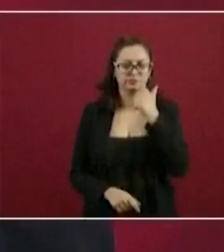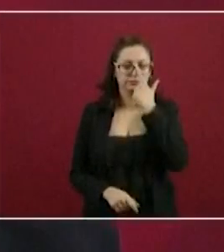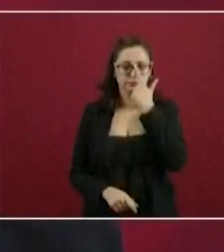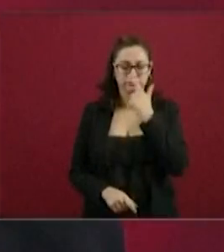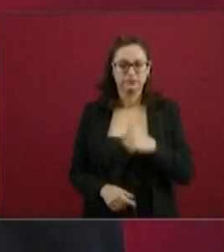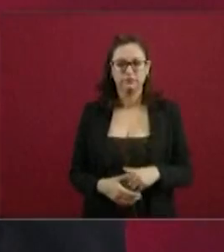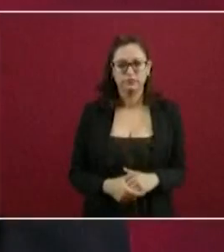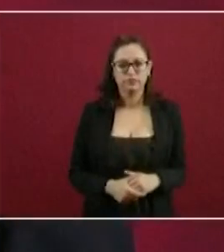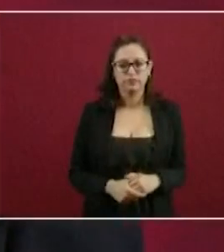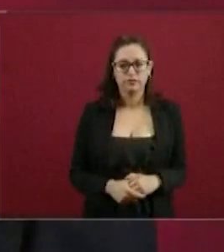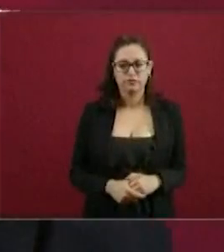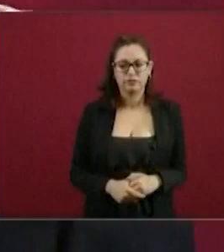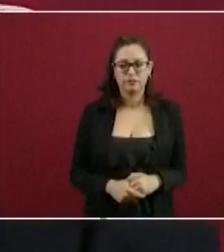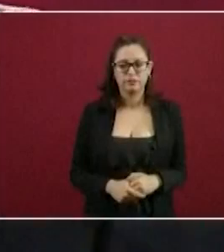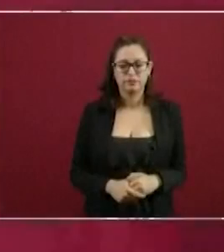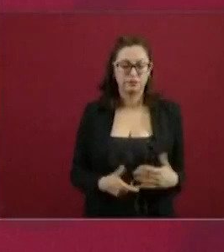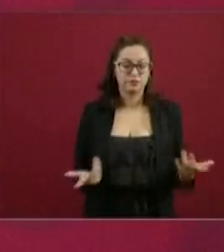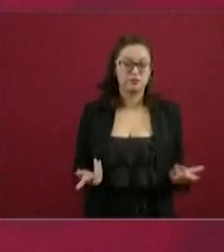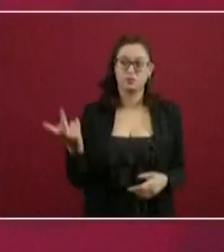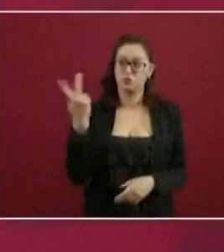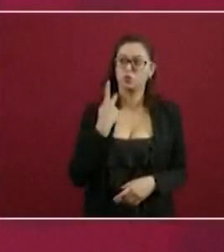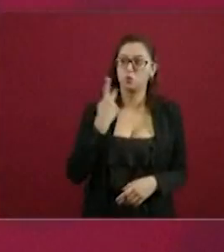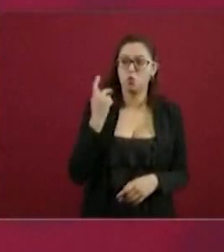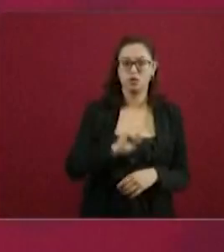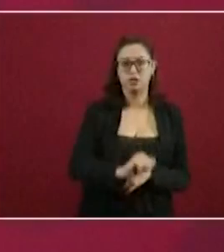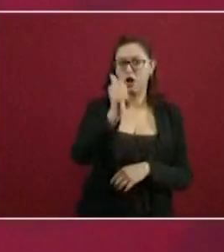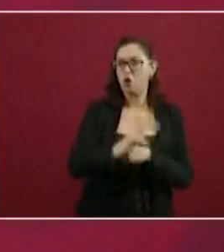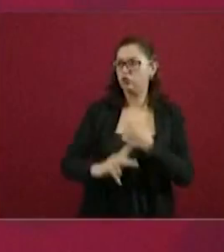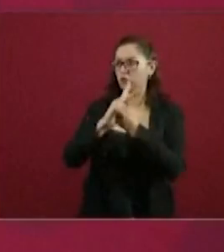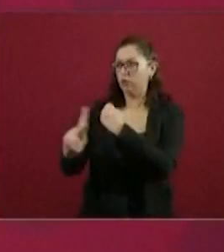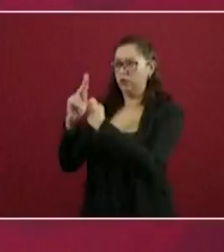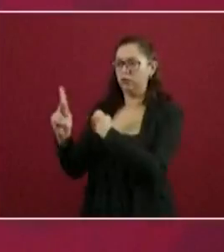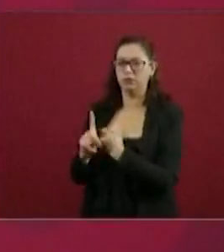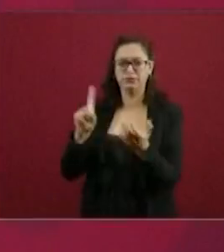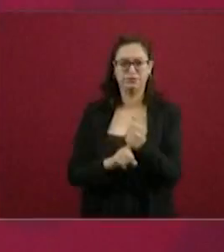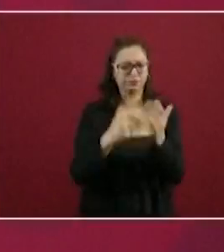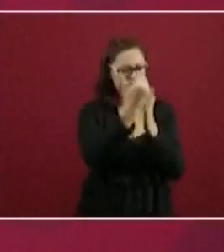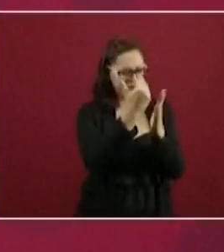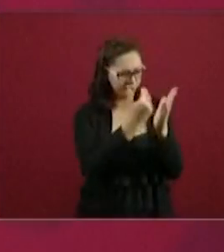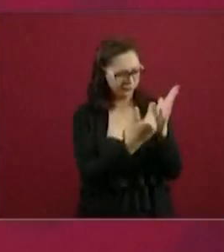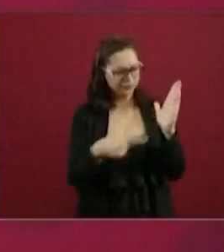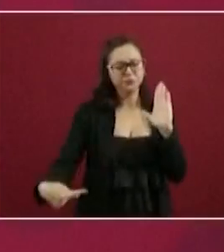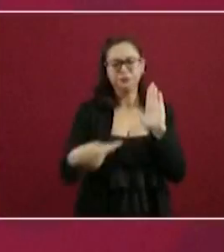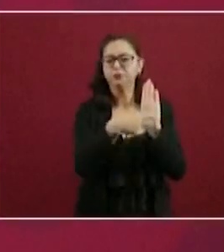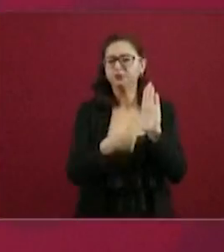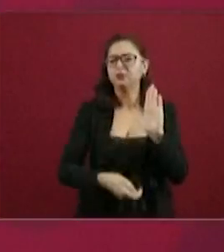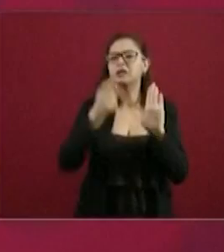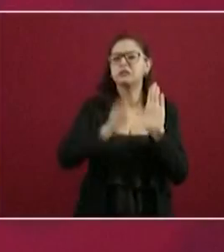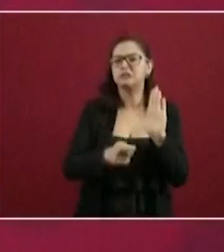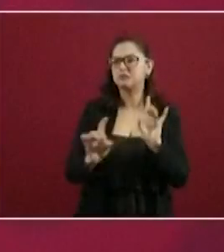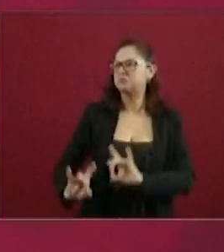en Los criterios de política exterior de nuestro país la solución pacífica de